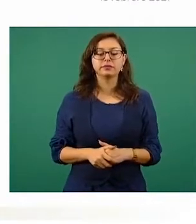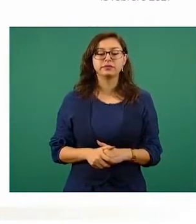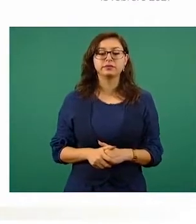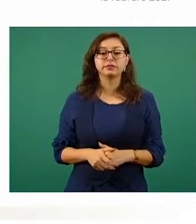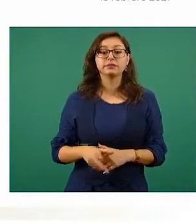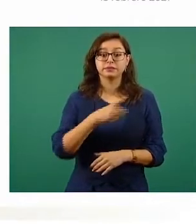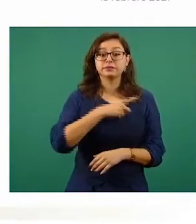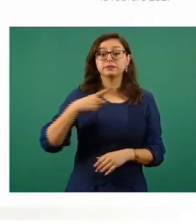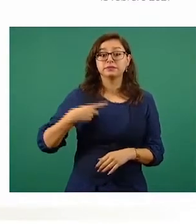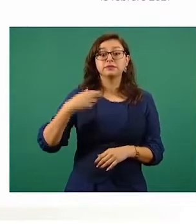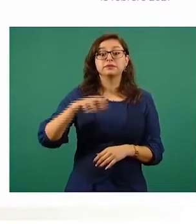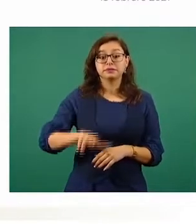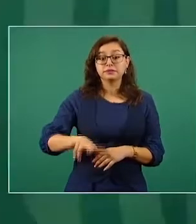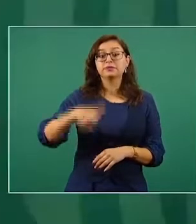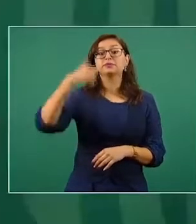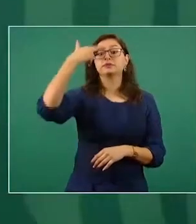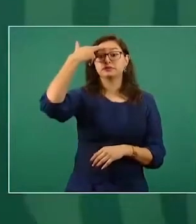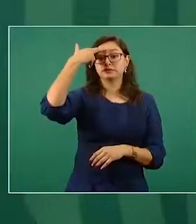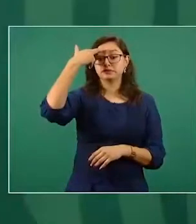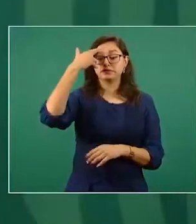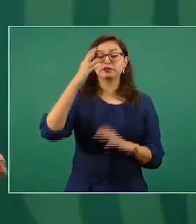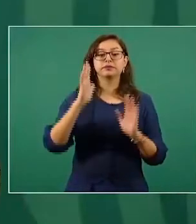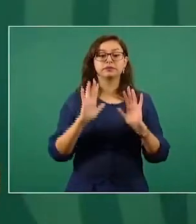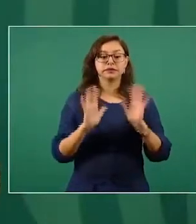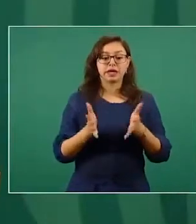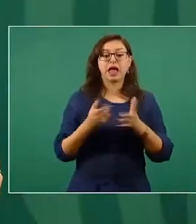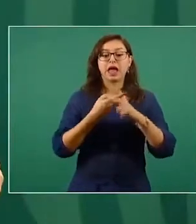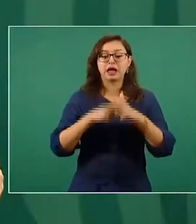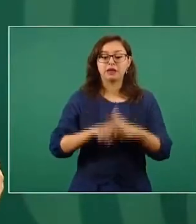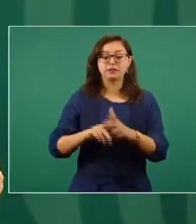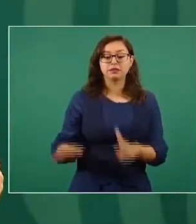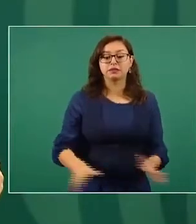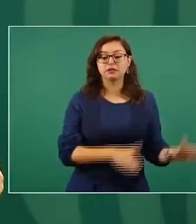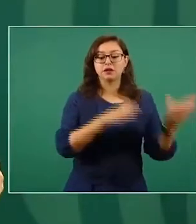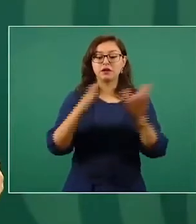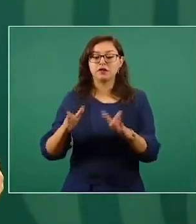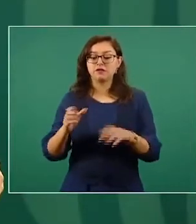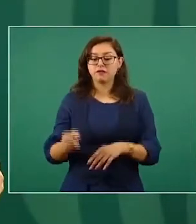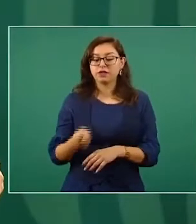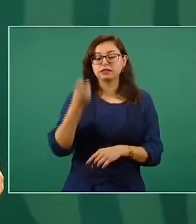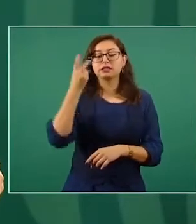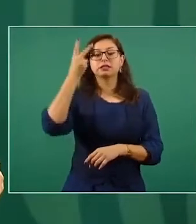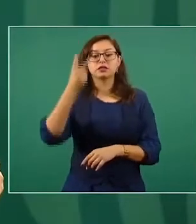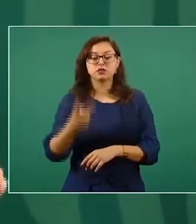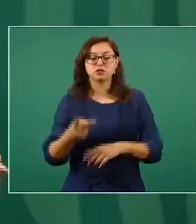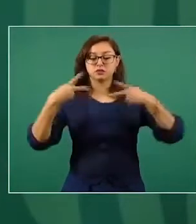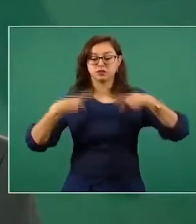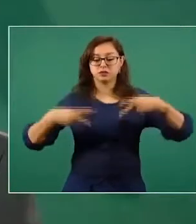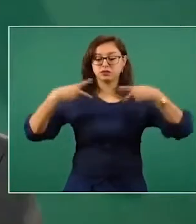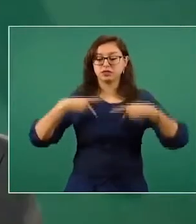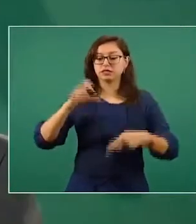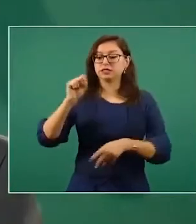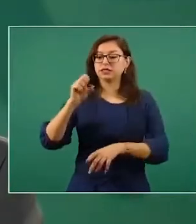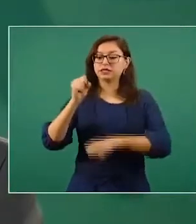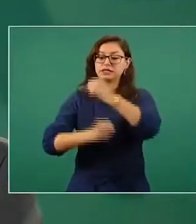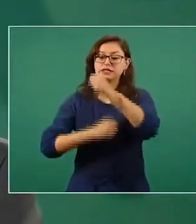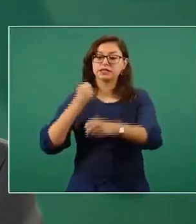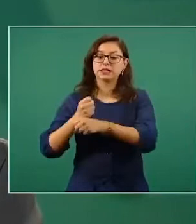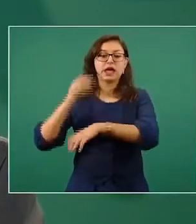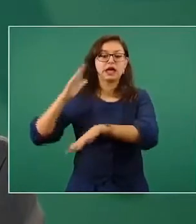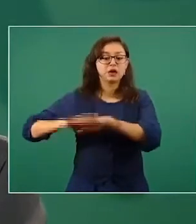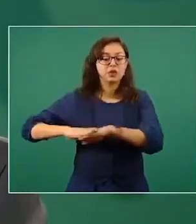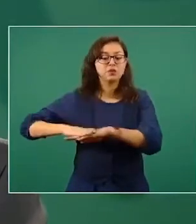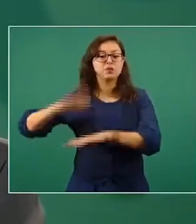explicamos, es ya la fase 2. Empezamos con personas mayores, con personas mayores de 60 años y esto